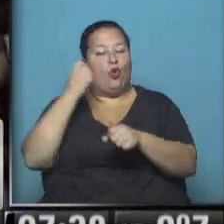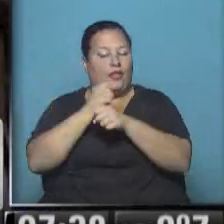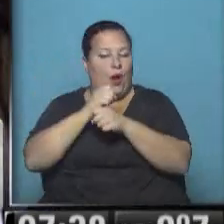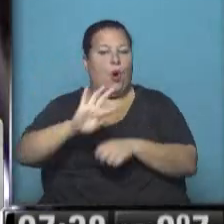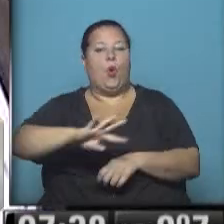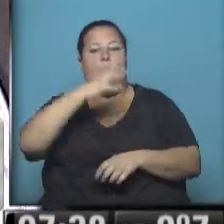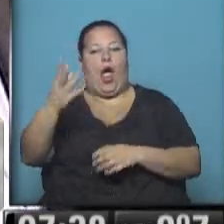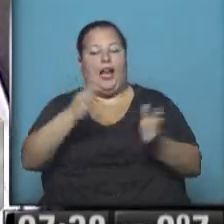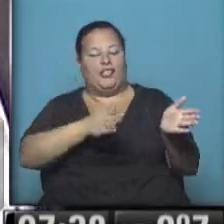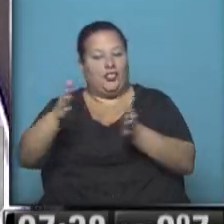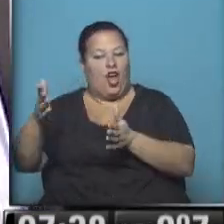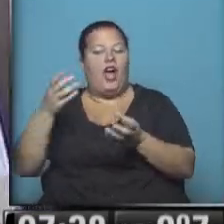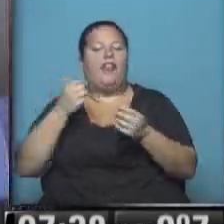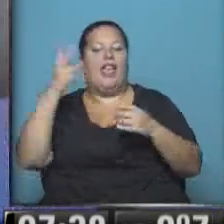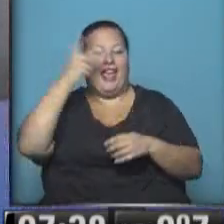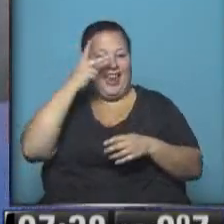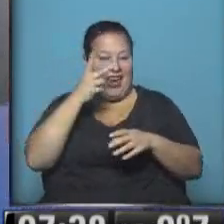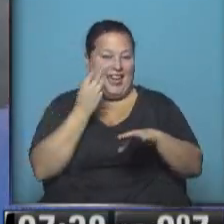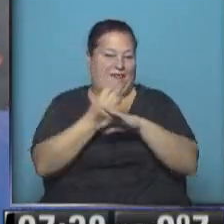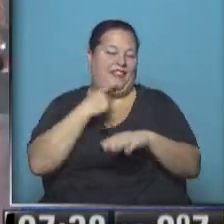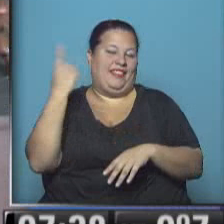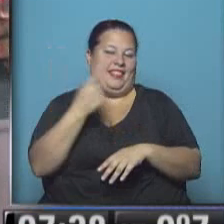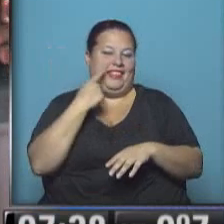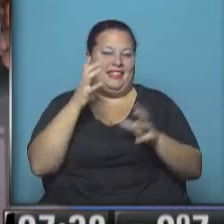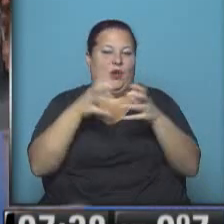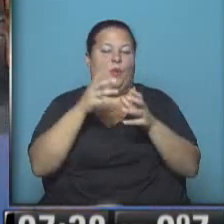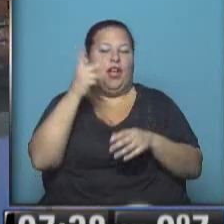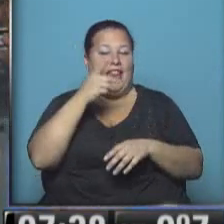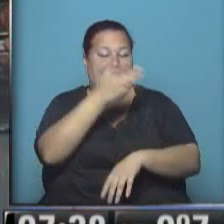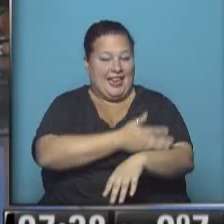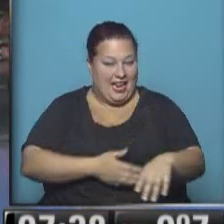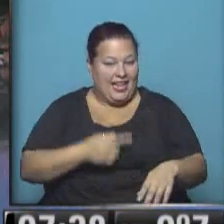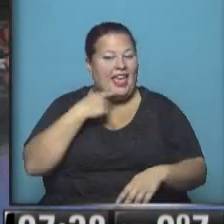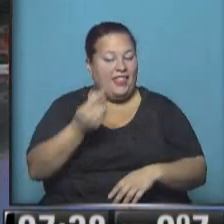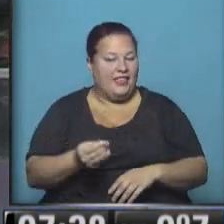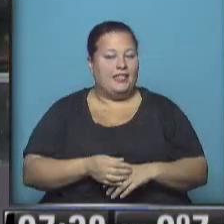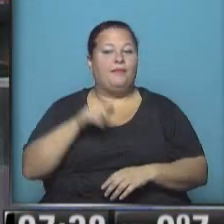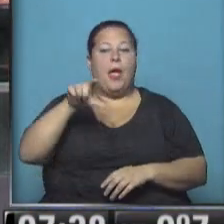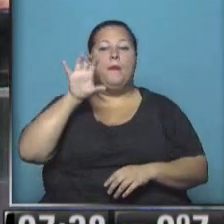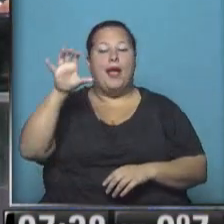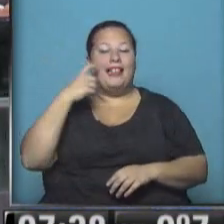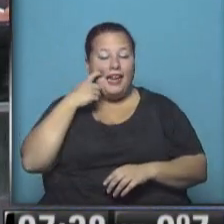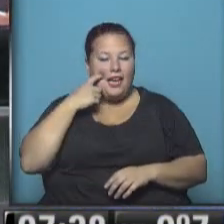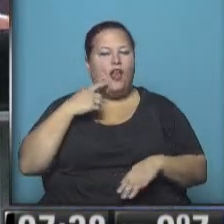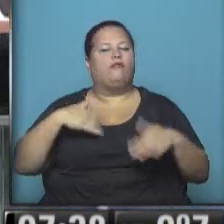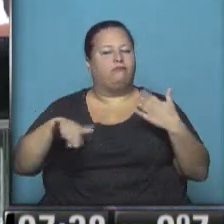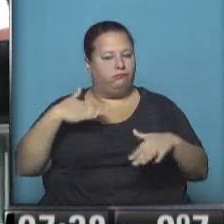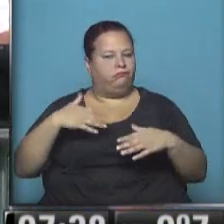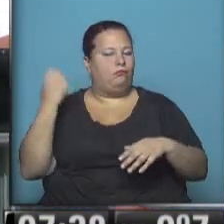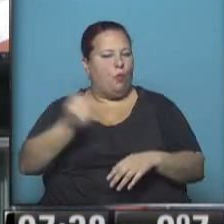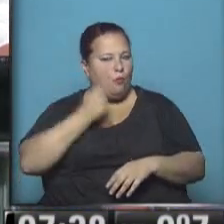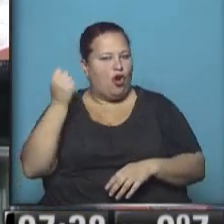esta cuarta etapa del kissnerismo Como así lo calificó Daniel cioli eh esta provincia va a tener un gran